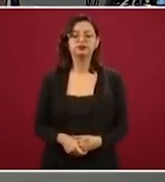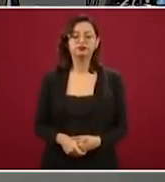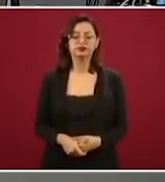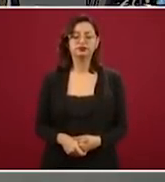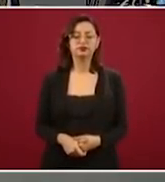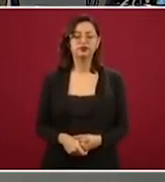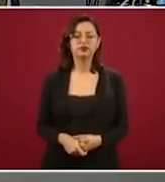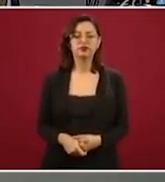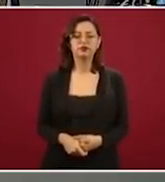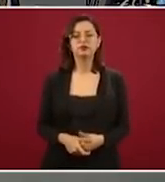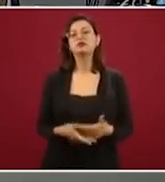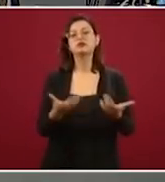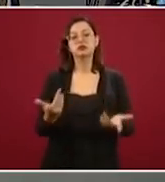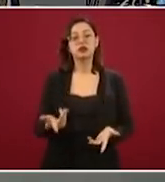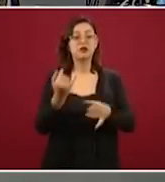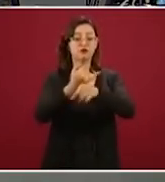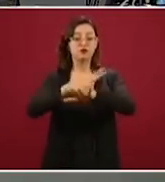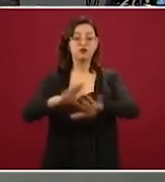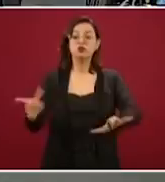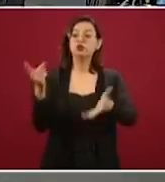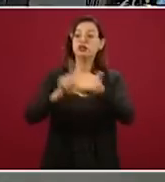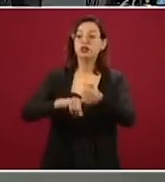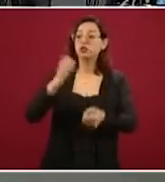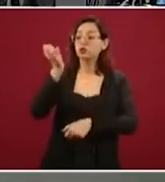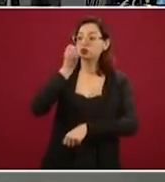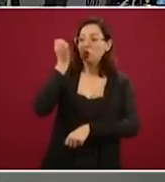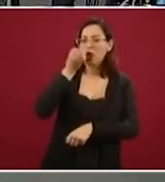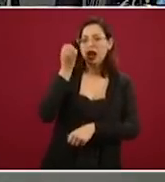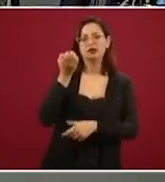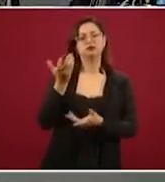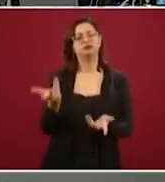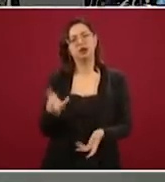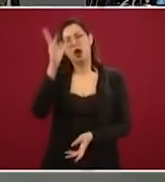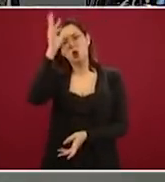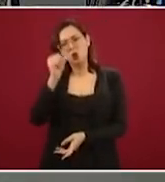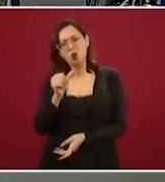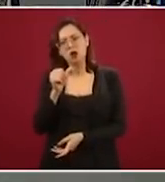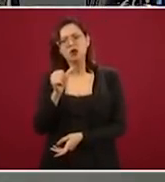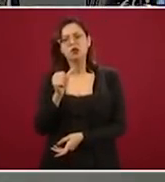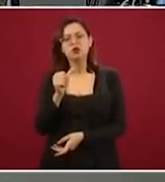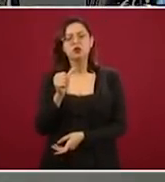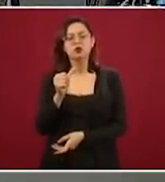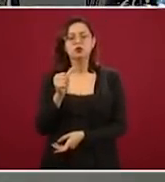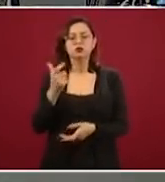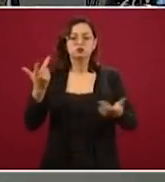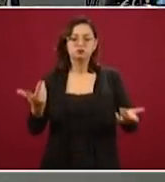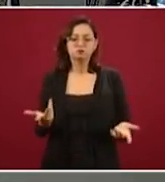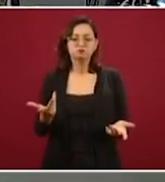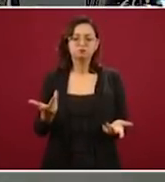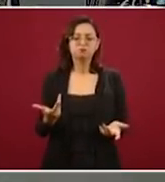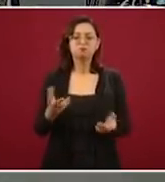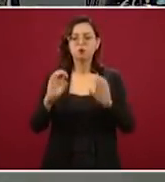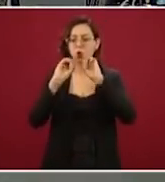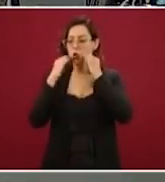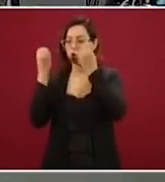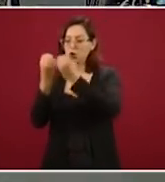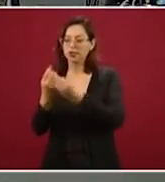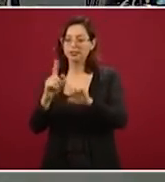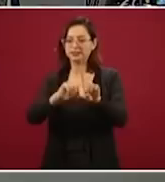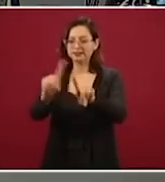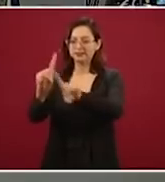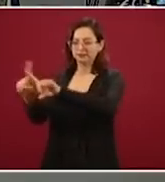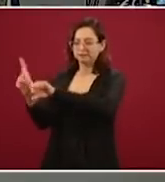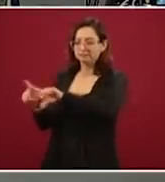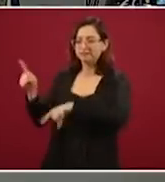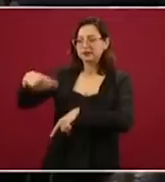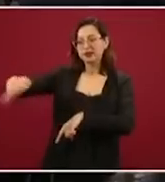ejemplo, de llevar esto a las escuelas? Hacer un convenio, no de este lado, sino un convenio entre organizaciones que se dedican